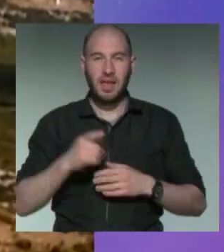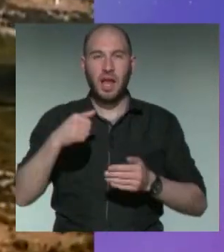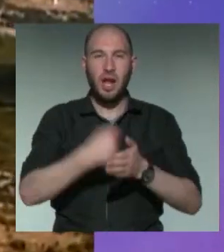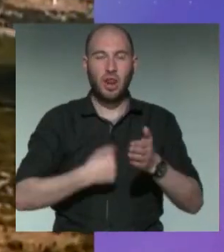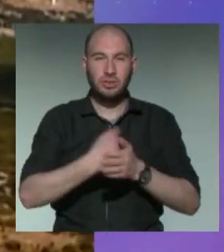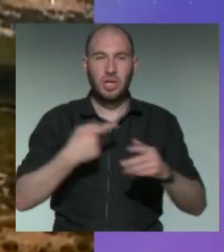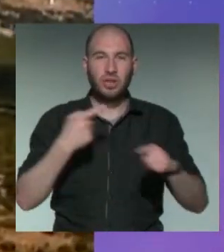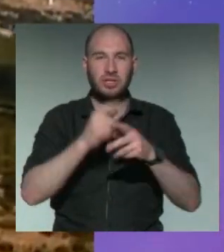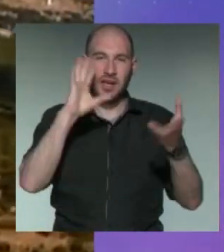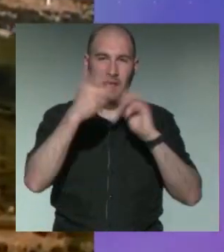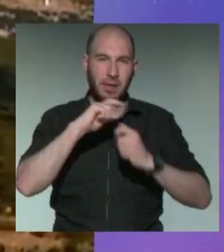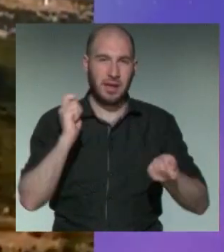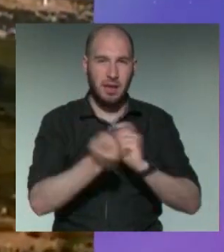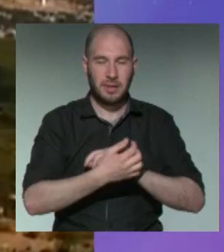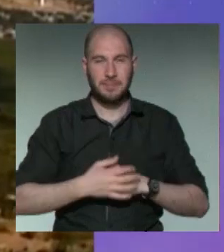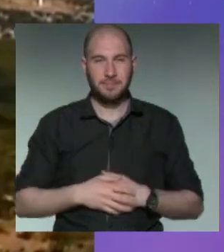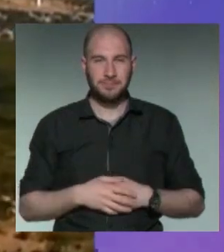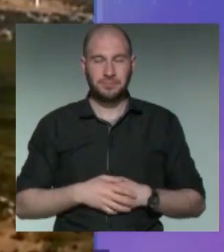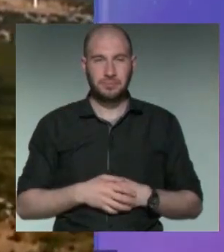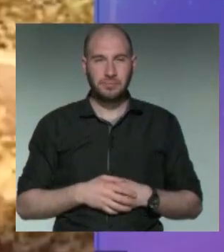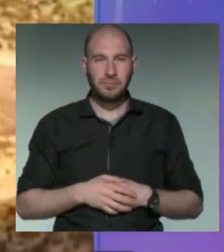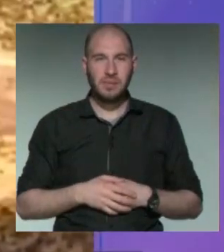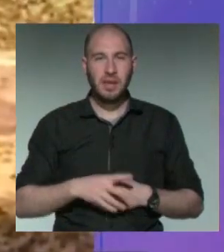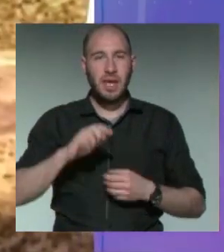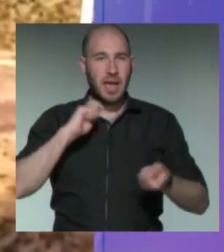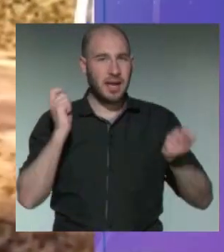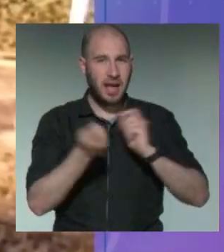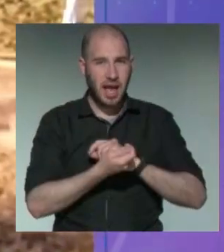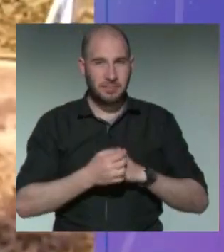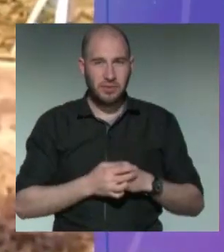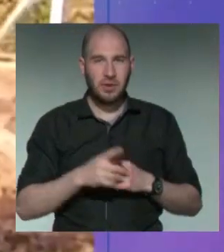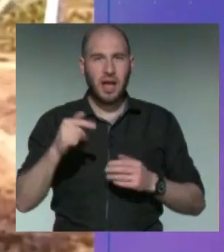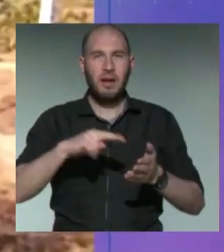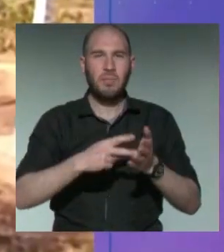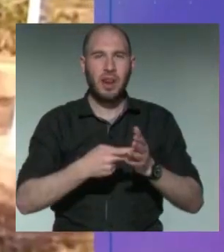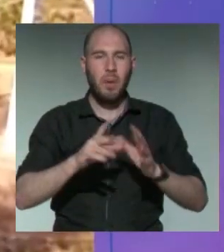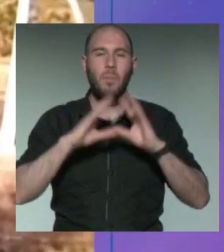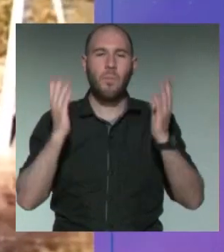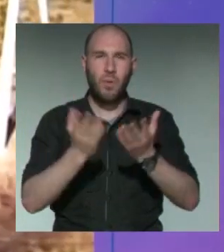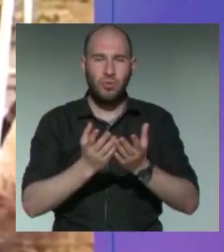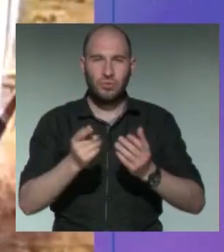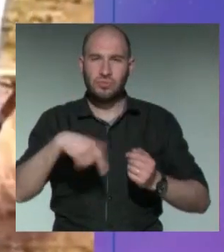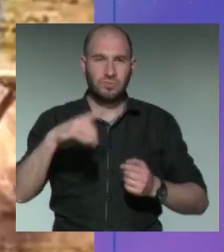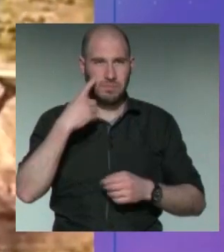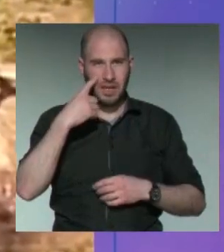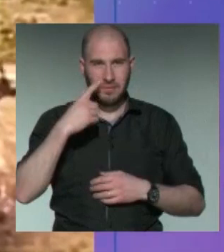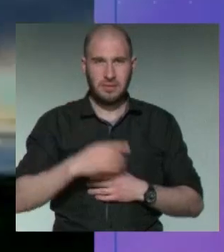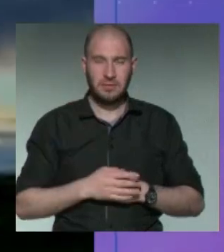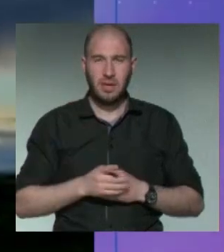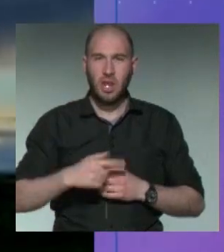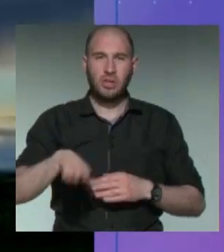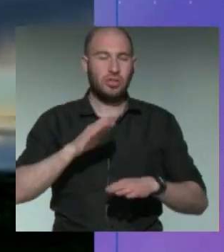luchar contra el cambio climático. Este cambio que está afectando el planeta donde vivimos. Tenemos que